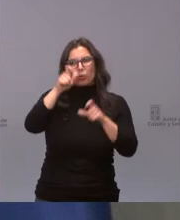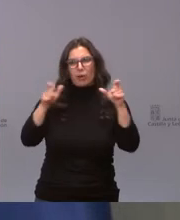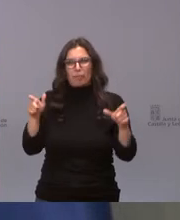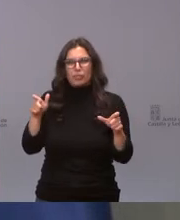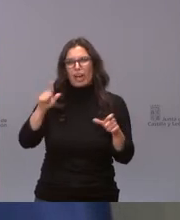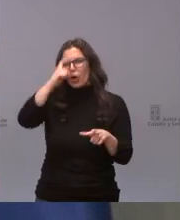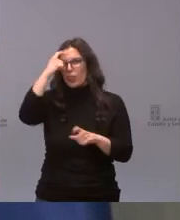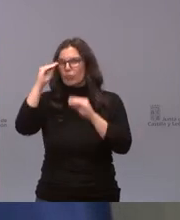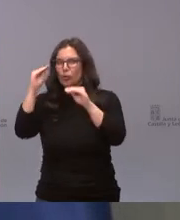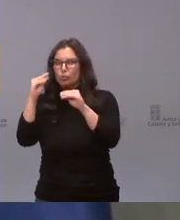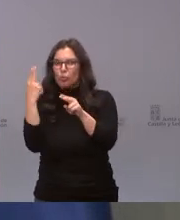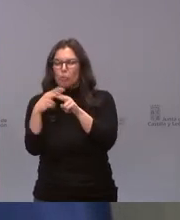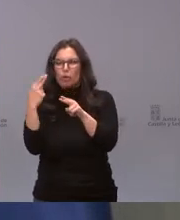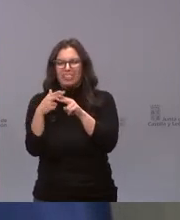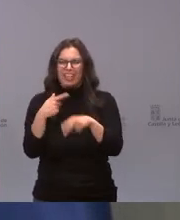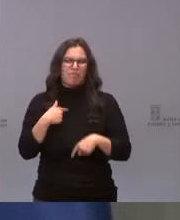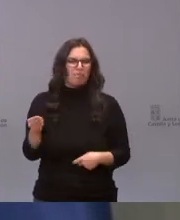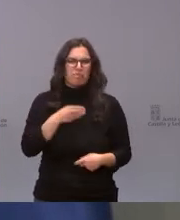Esto no lo entiende en España nadie.